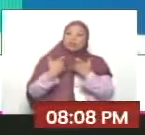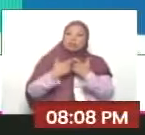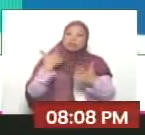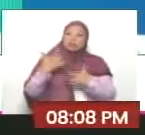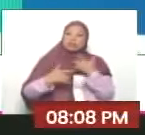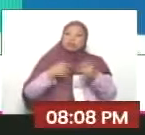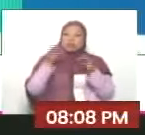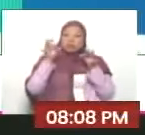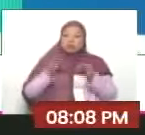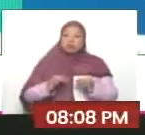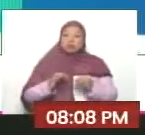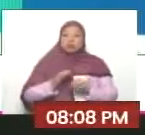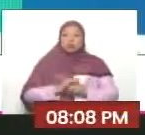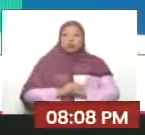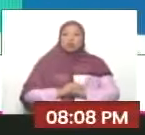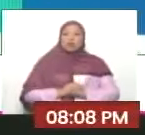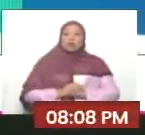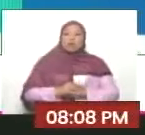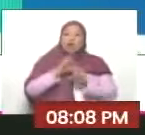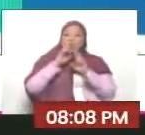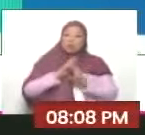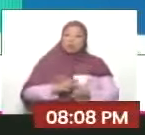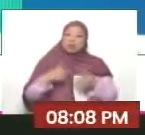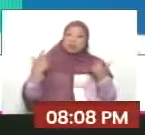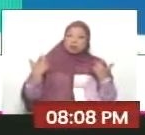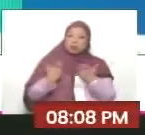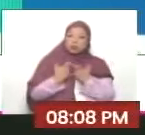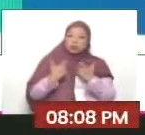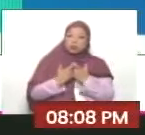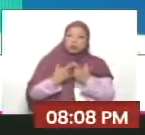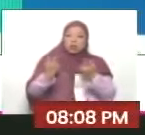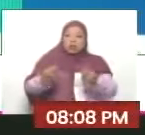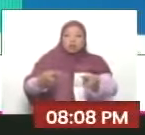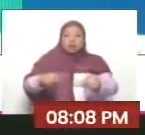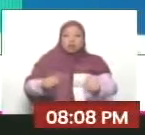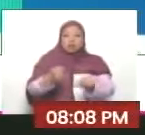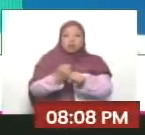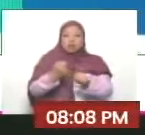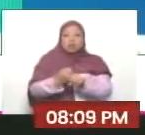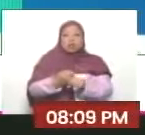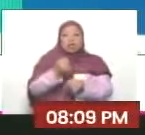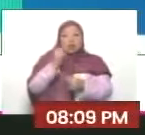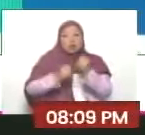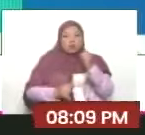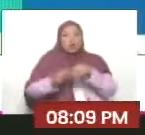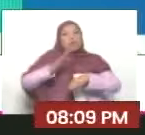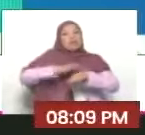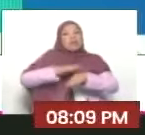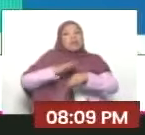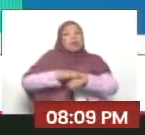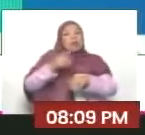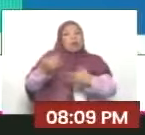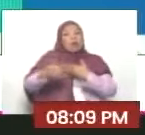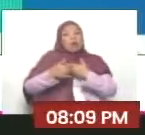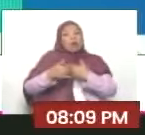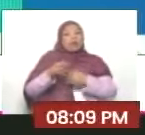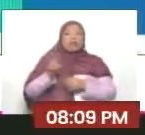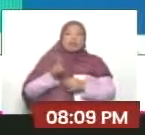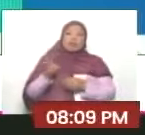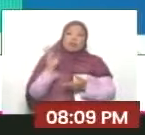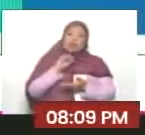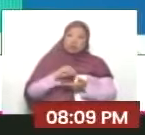imperial y respondiendo a las amenazas de sanciones, porque los apellidos están pidiendo sanciones contra Venezuela otra